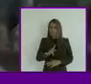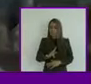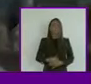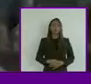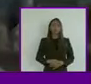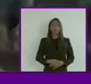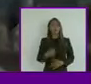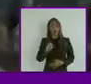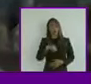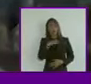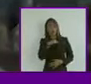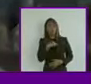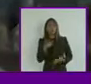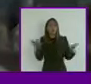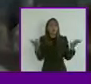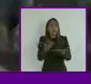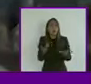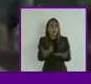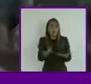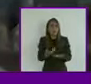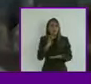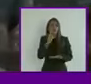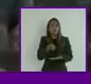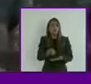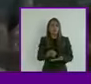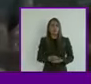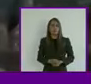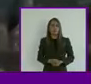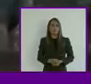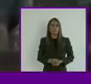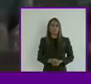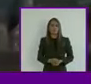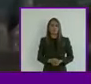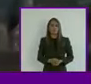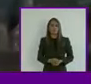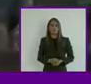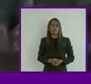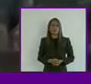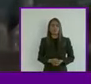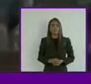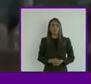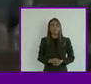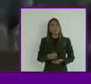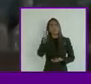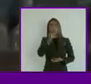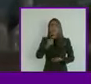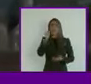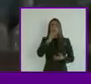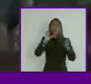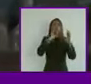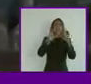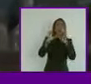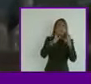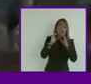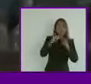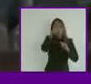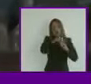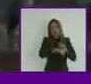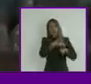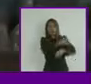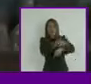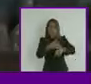trabajar como sociedad, como comunidad, es en tener canales abiertos de comunicación, tanto en familia como